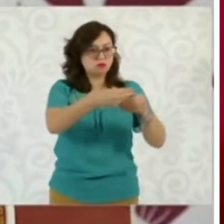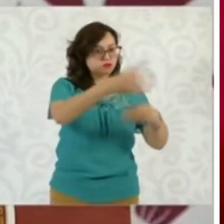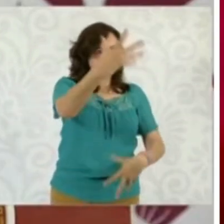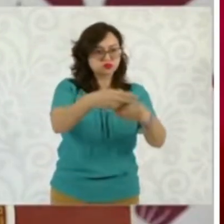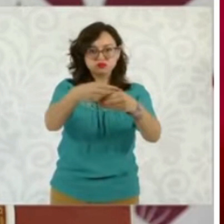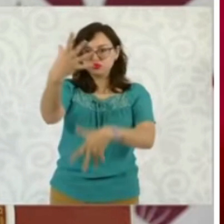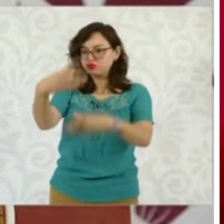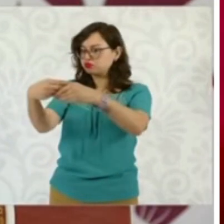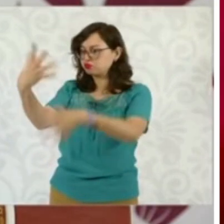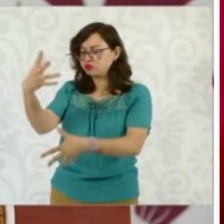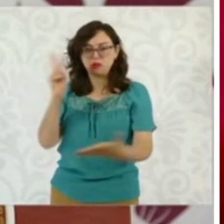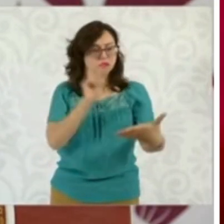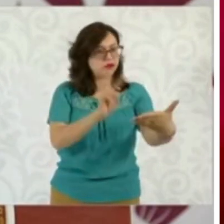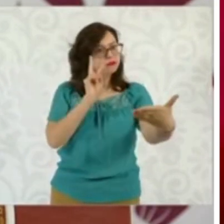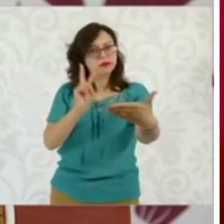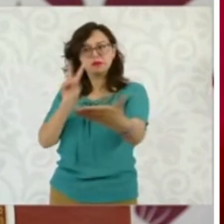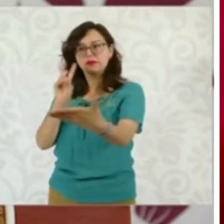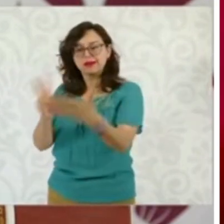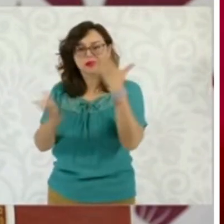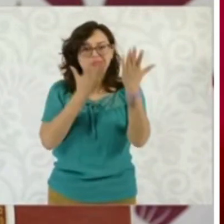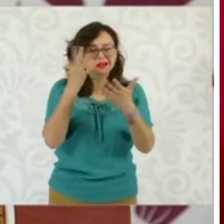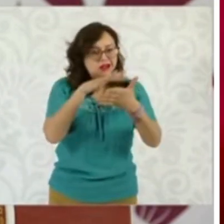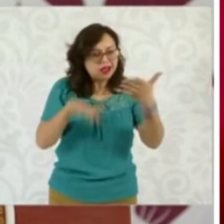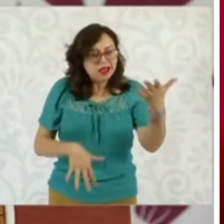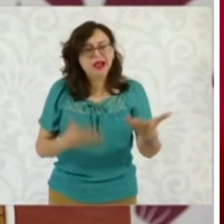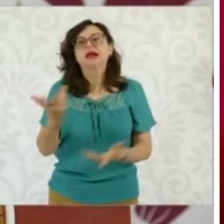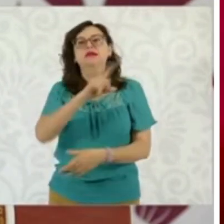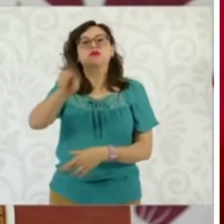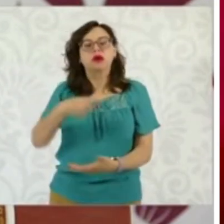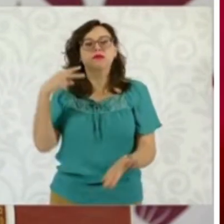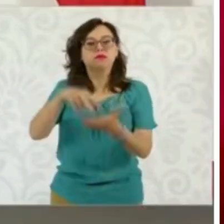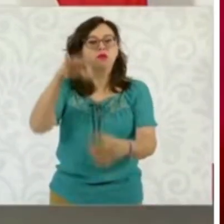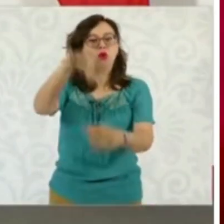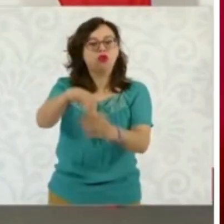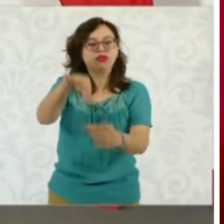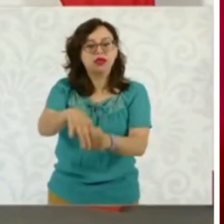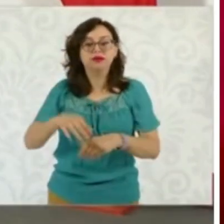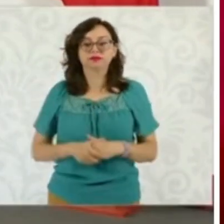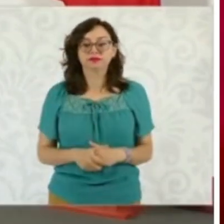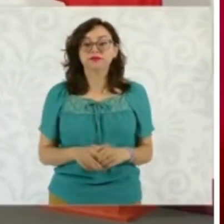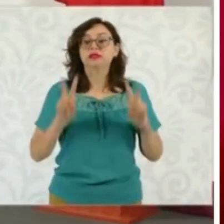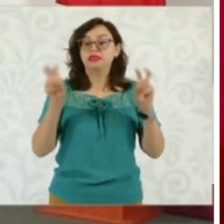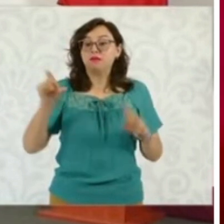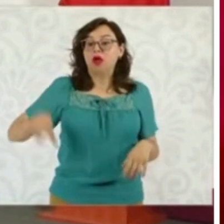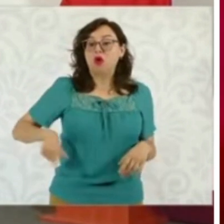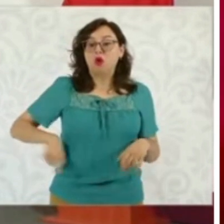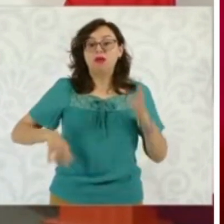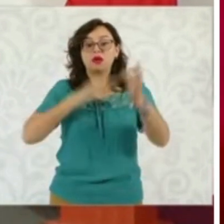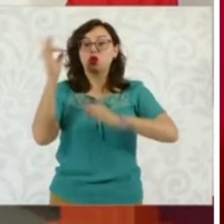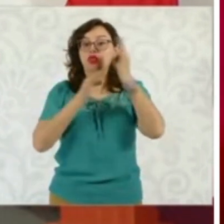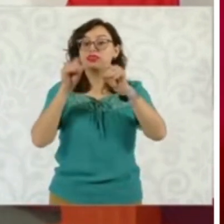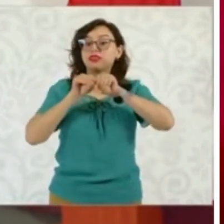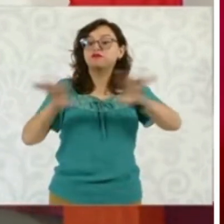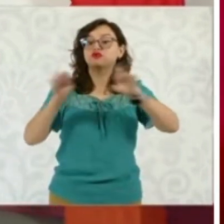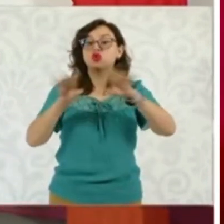participando. Hay que informarse y poder ejercer pues este derecho que es muy importante. En cuanto a la difusión del gobierno, el objetivo pues